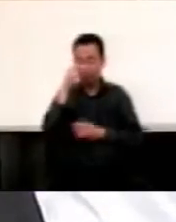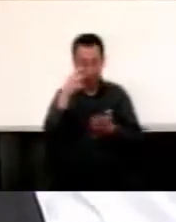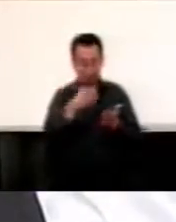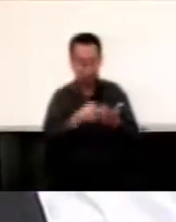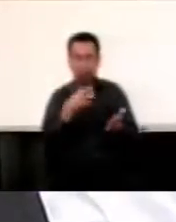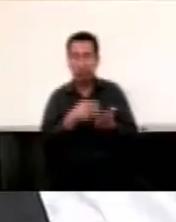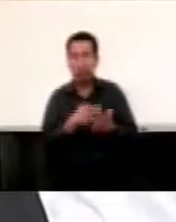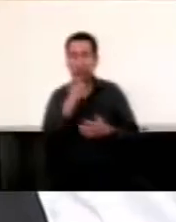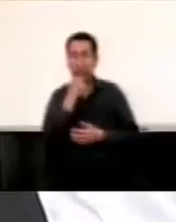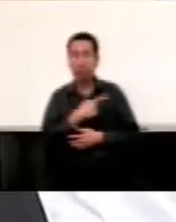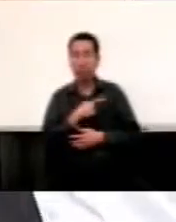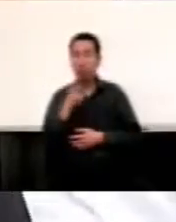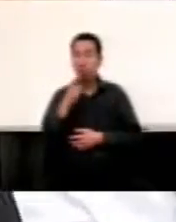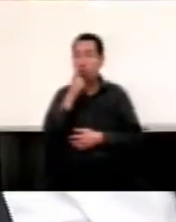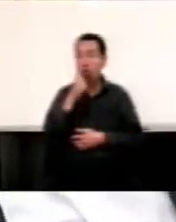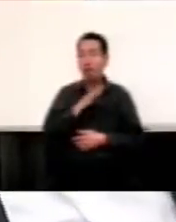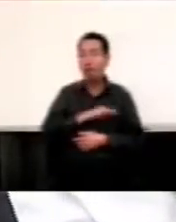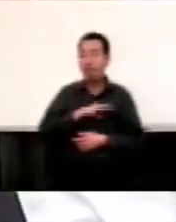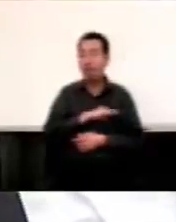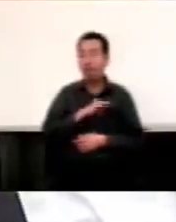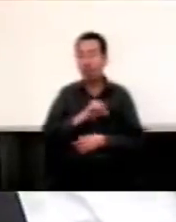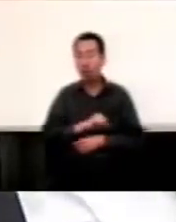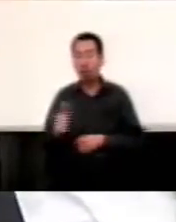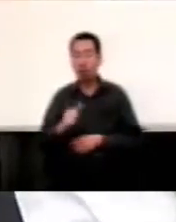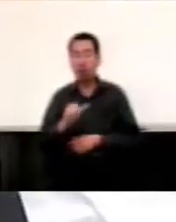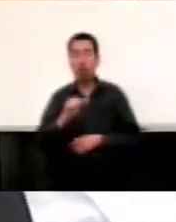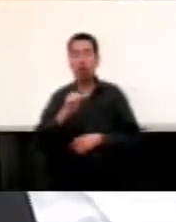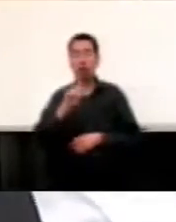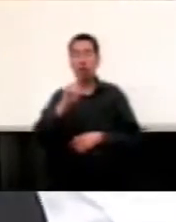temas. Yo los felicito tanto a usted como al doctor Ganatios